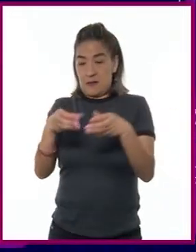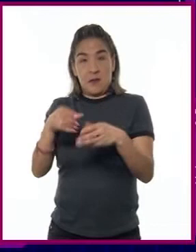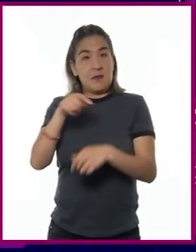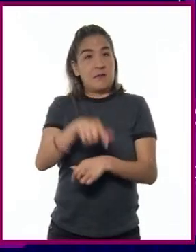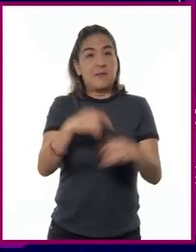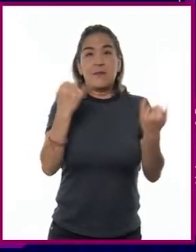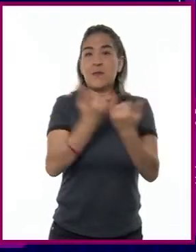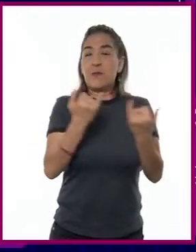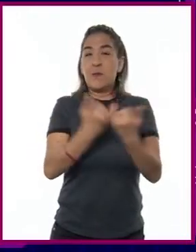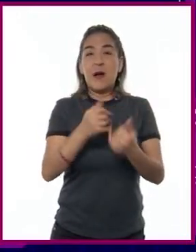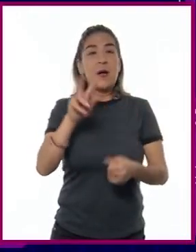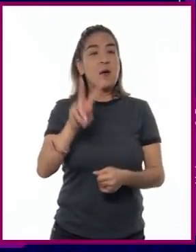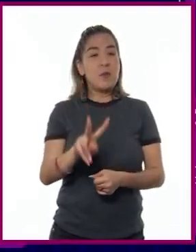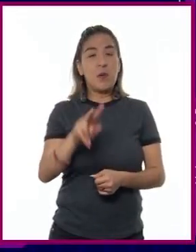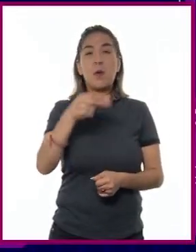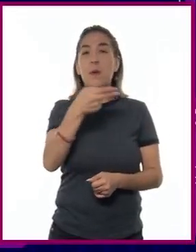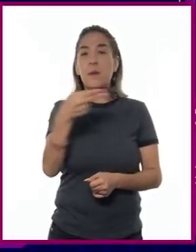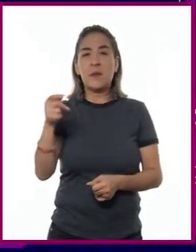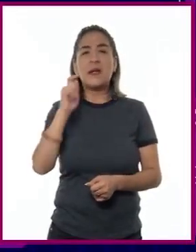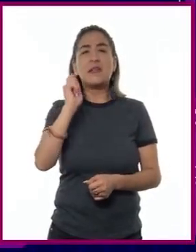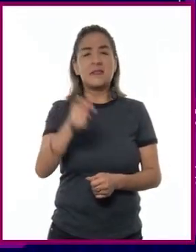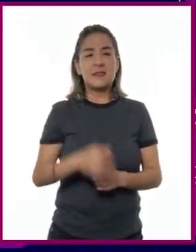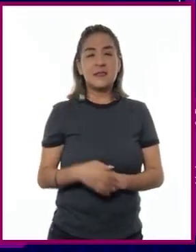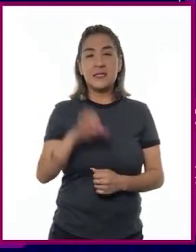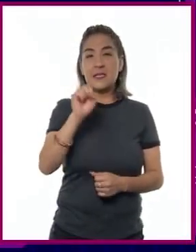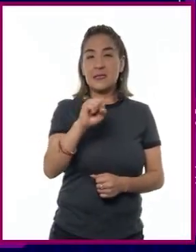tienen un volumen interno de